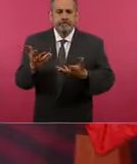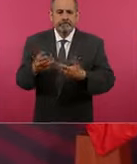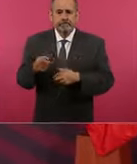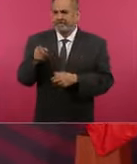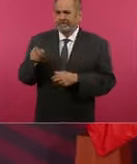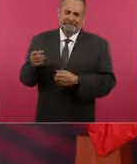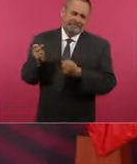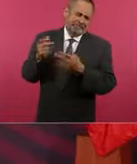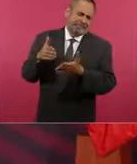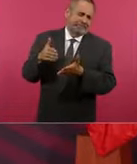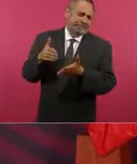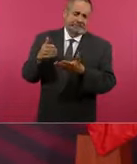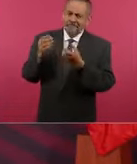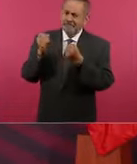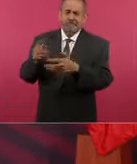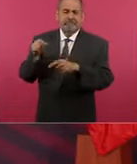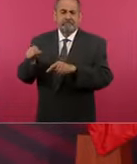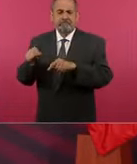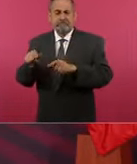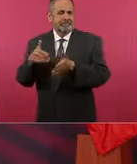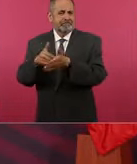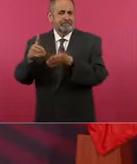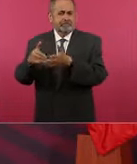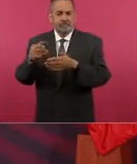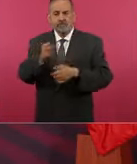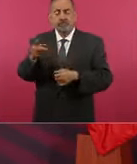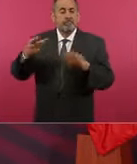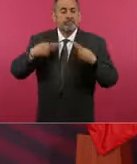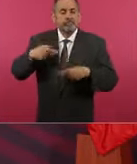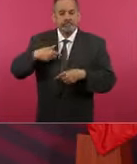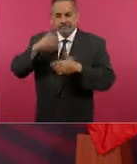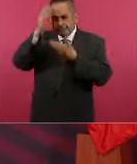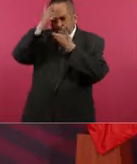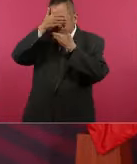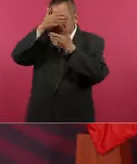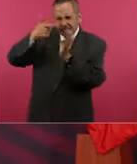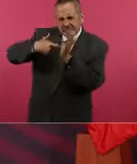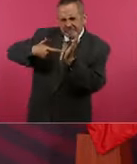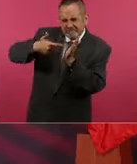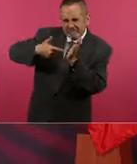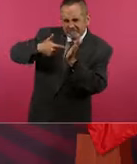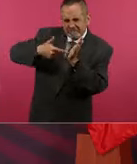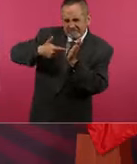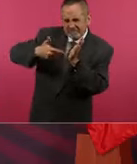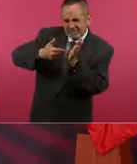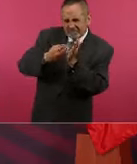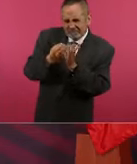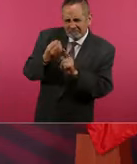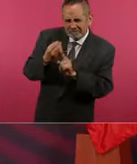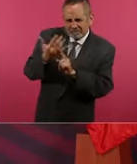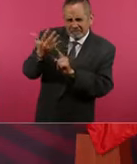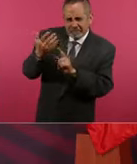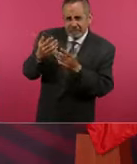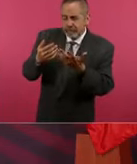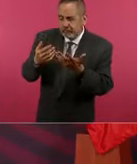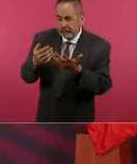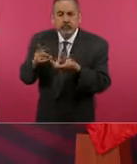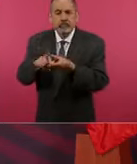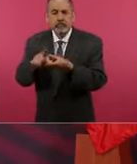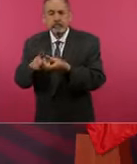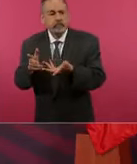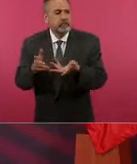cientos, si no es que miles de soldadores. ¿A dónde van a ir?